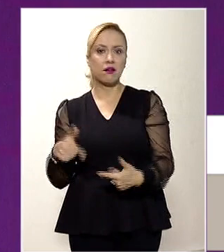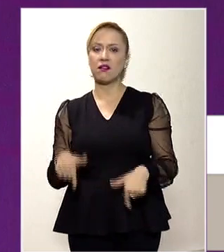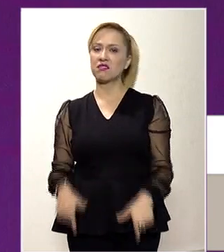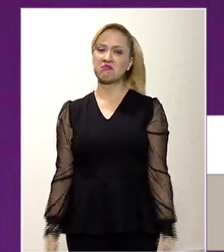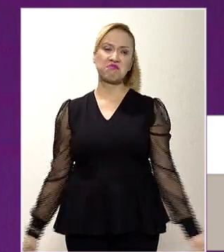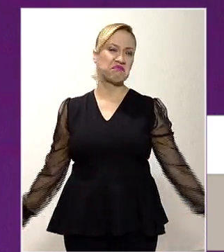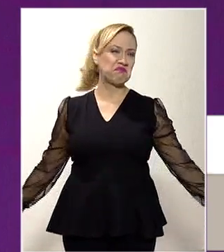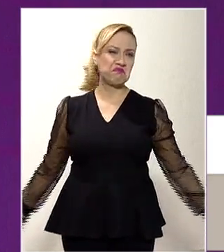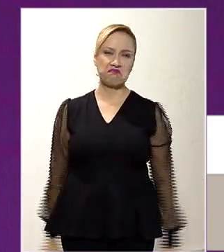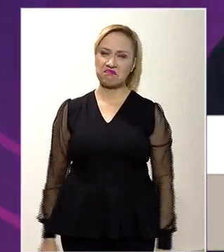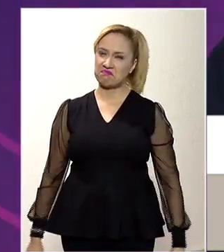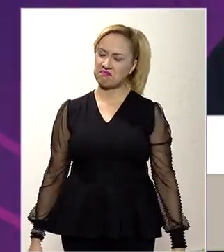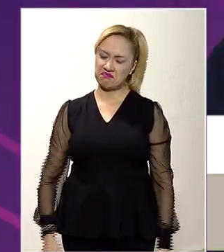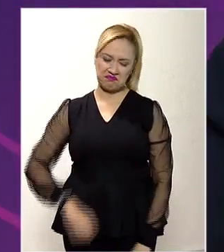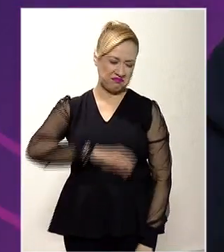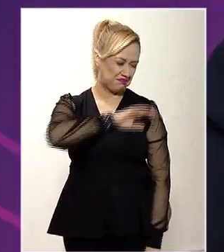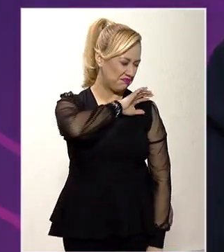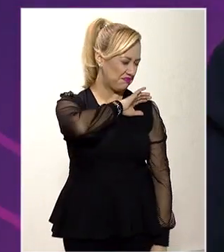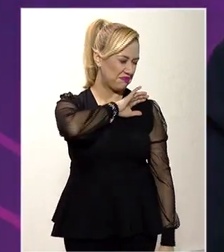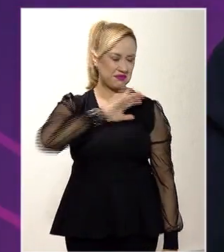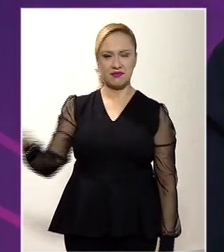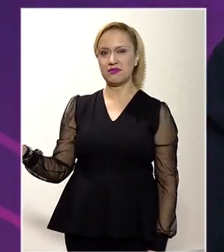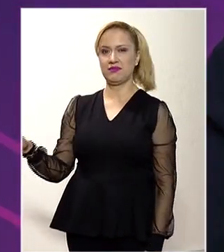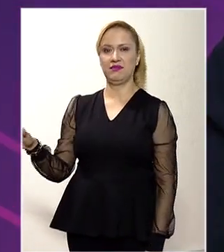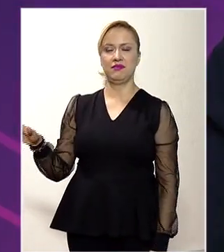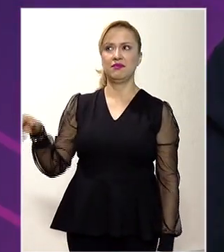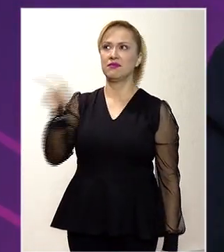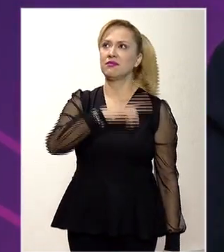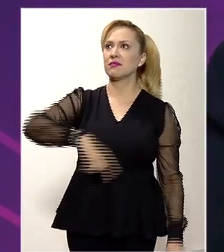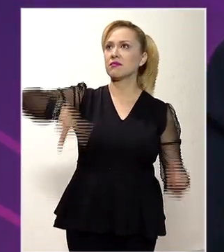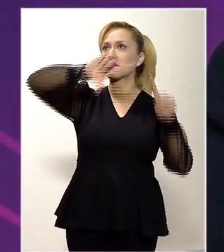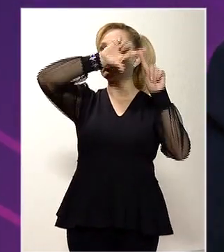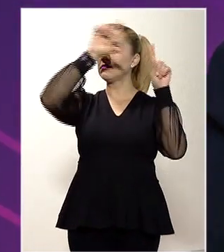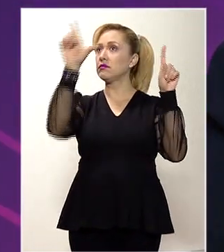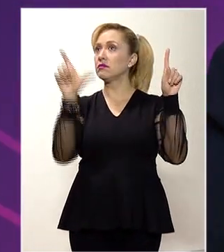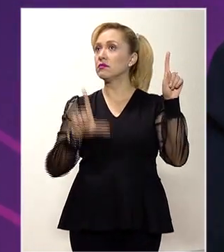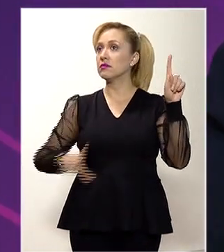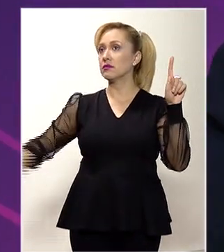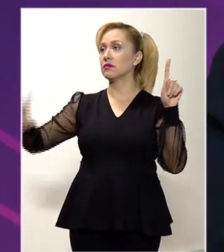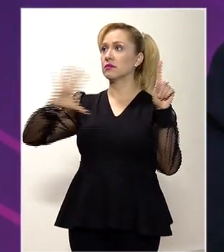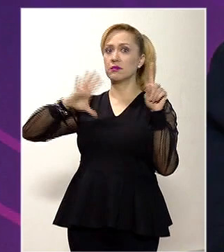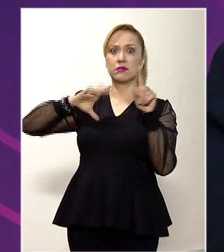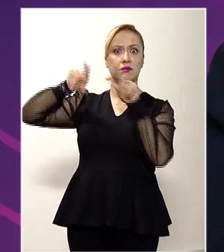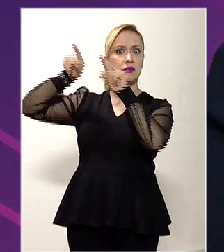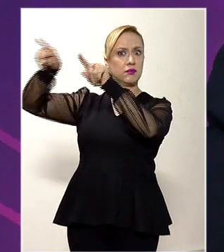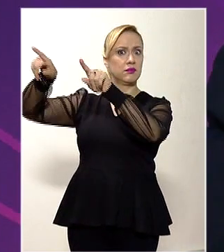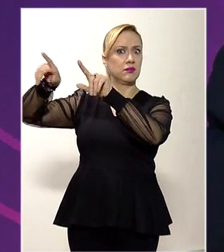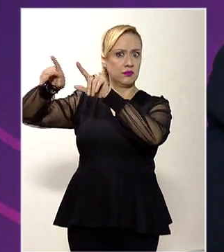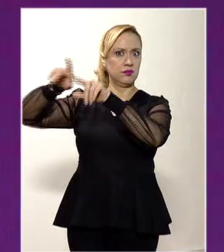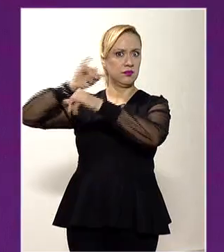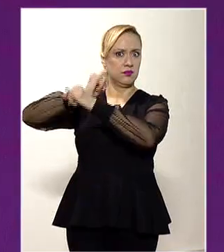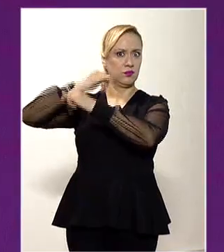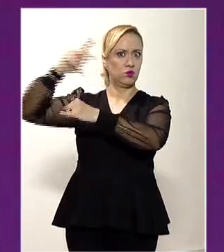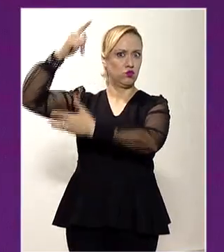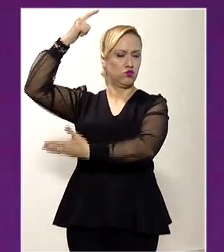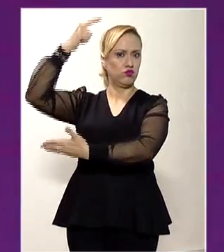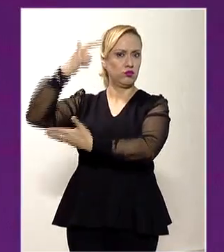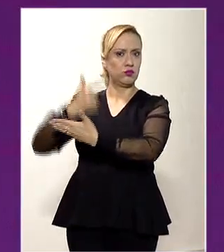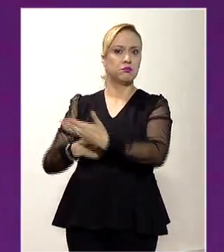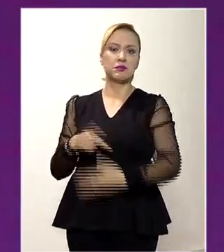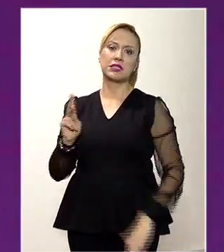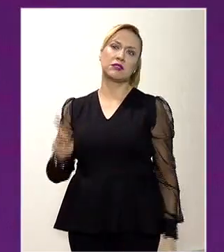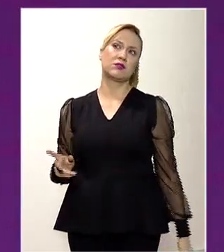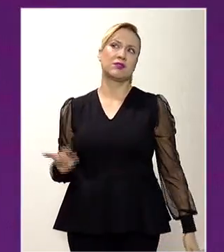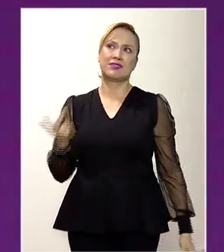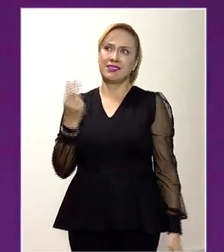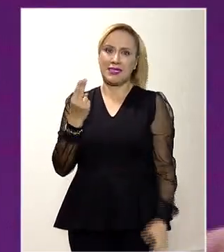federalismo, ¿no? Súper. Durísimo, ¿no? Porque la federación tiene plataforma México, que de todas maneras con todo eso no tiene los niveles